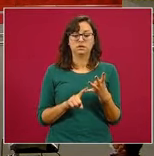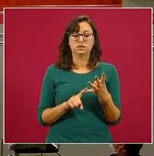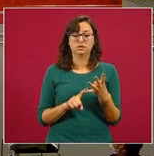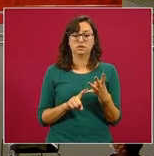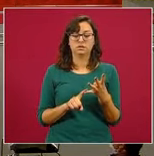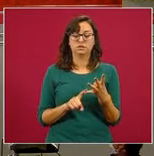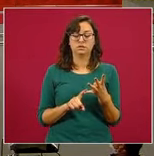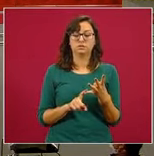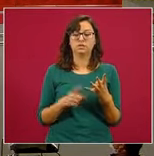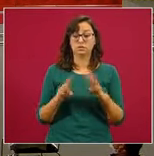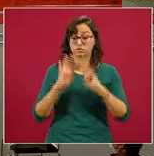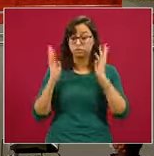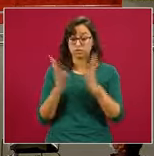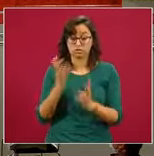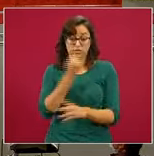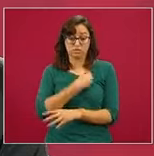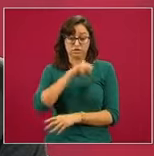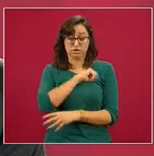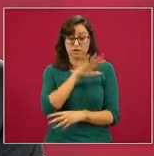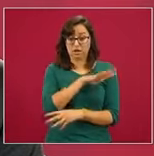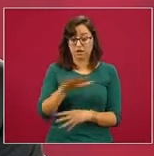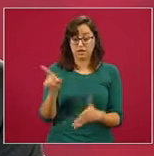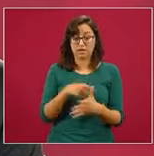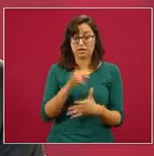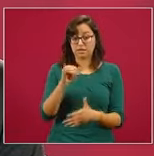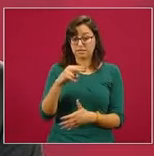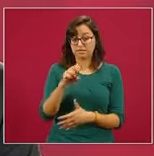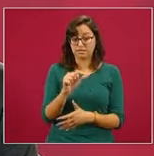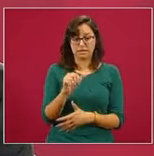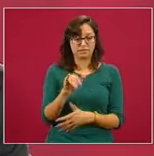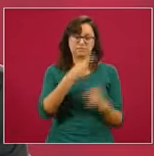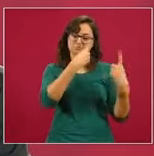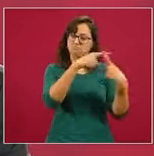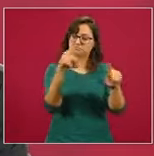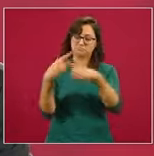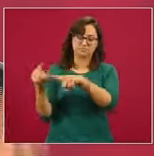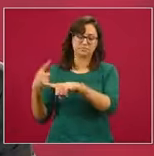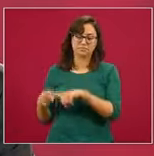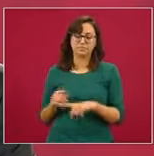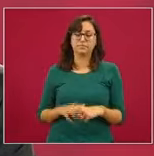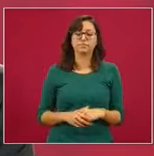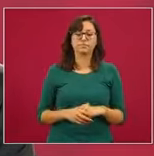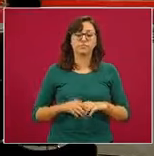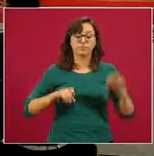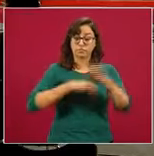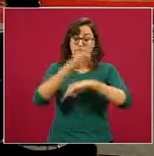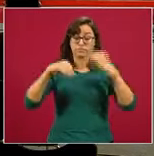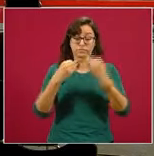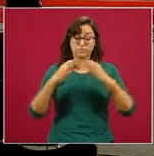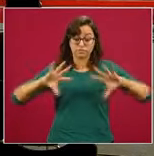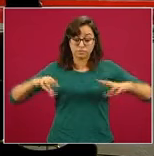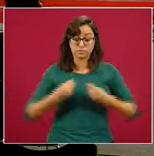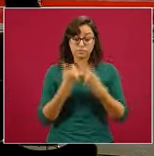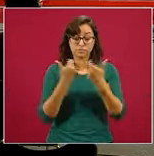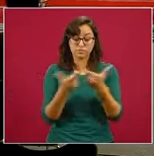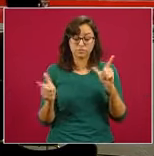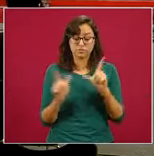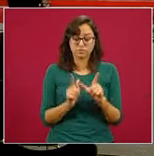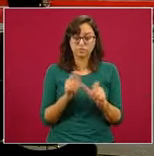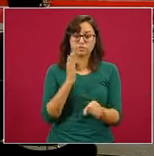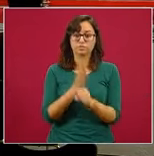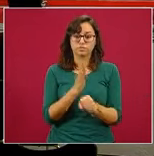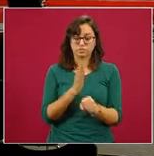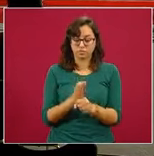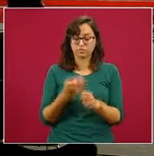Salubridad, el Instituto Nacional de Salud Pública, etcétera. Y todo este grupo está formulando el